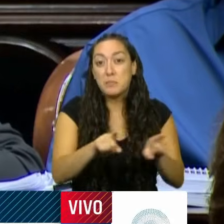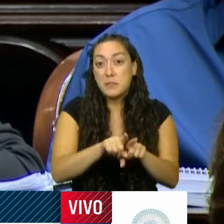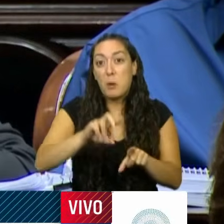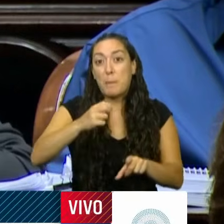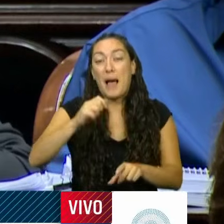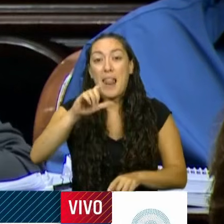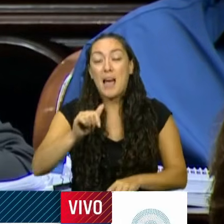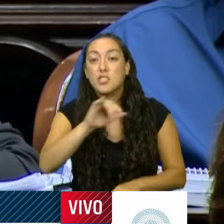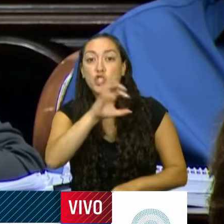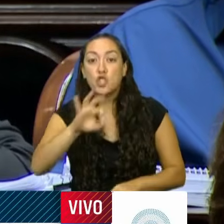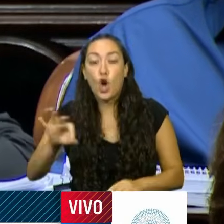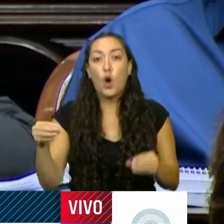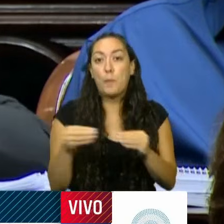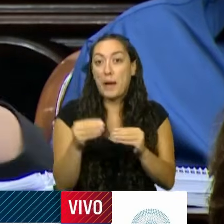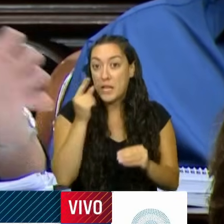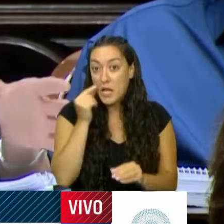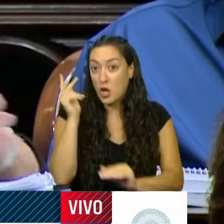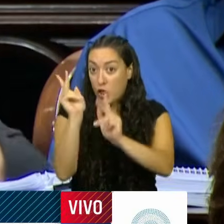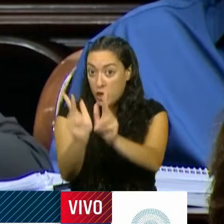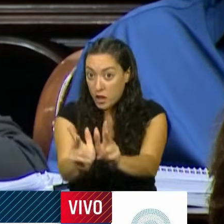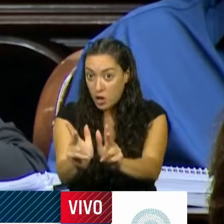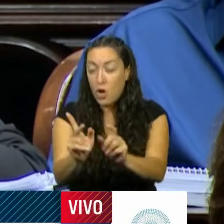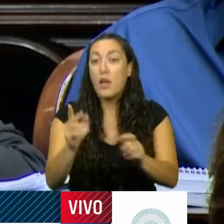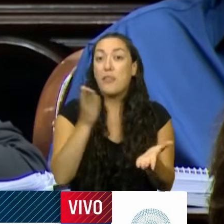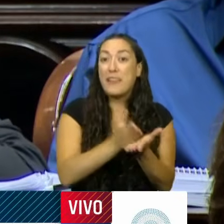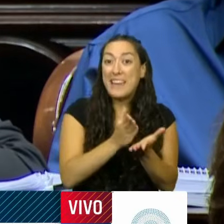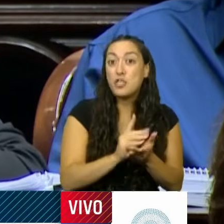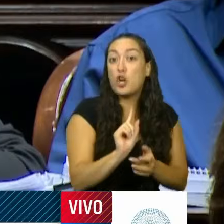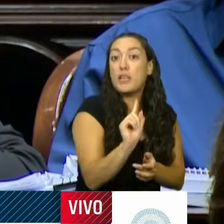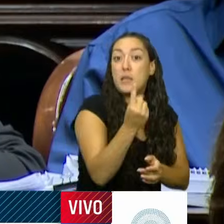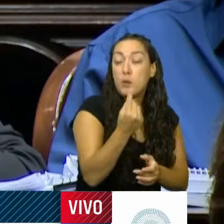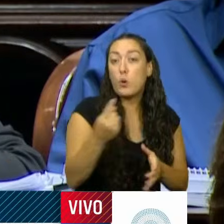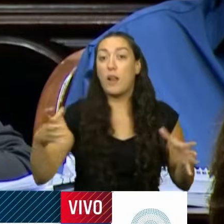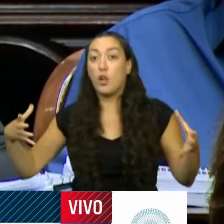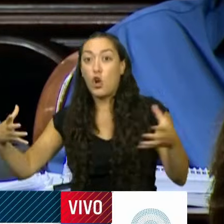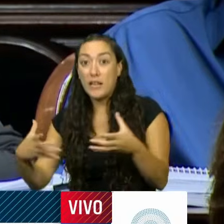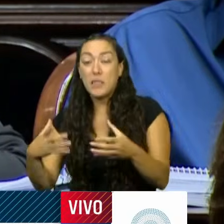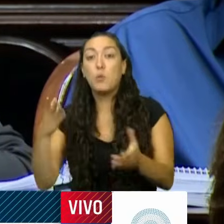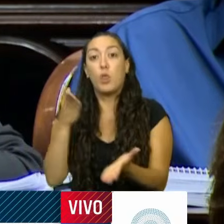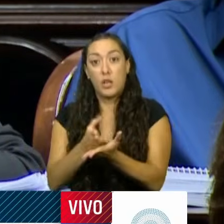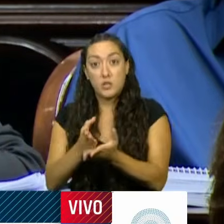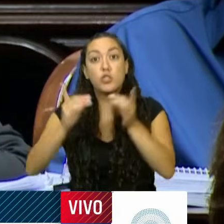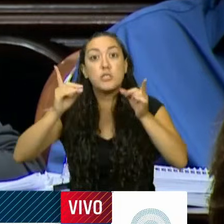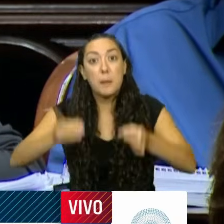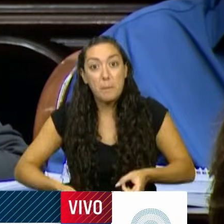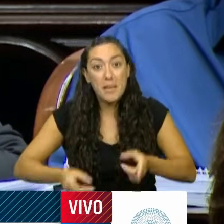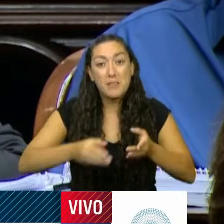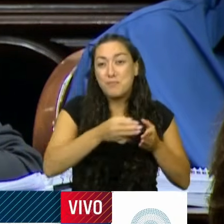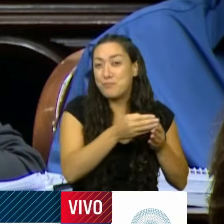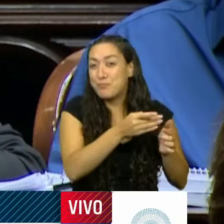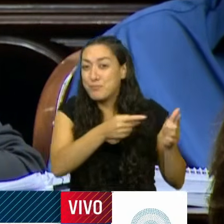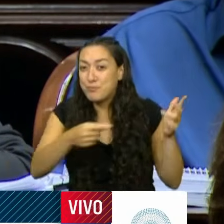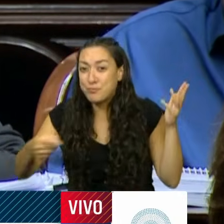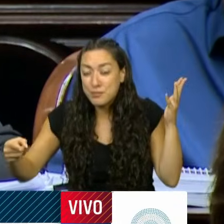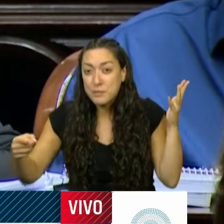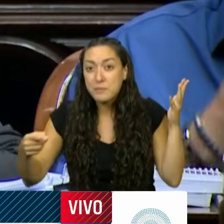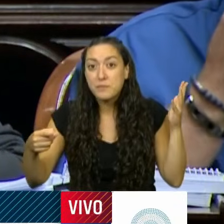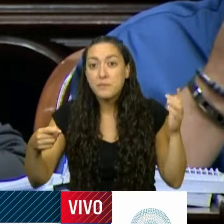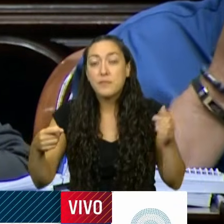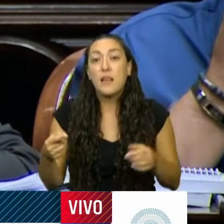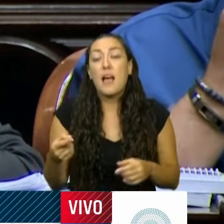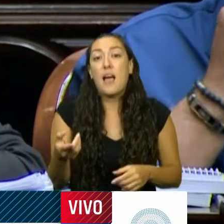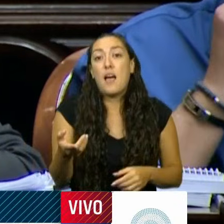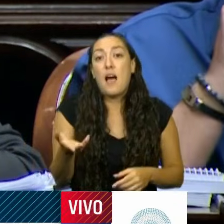Palazzo, que van desde el derecho individual hasta el derecho colectivo, nunca se ha visto ni siquiera